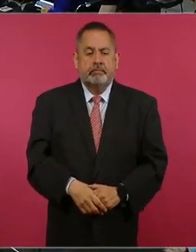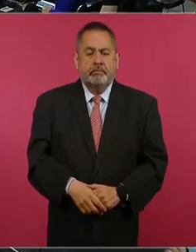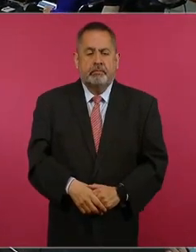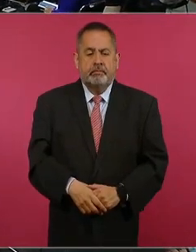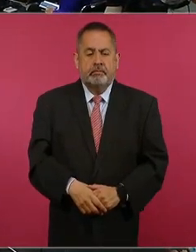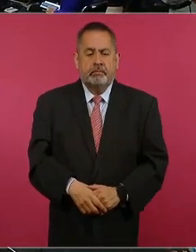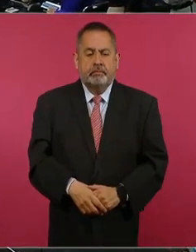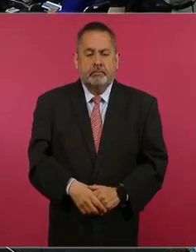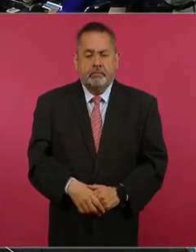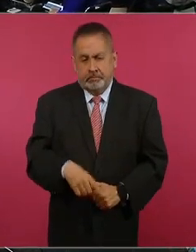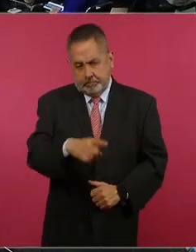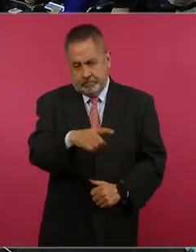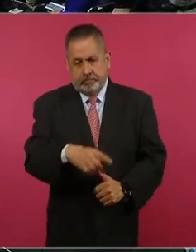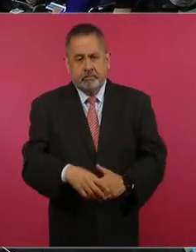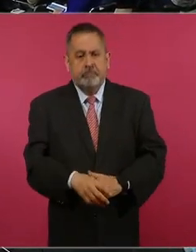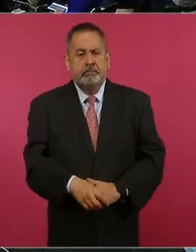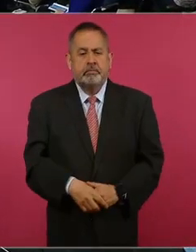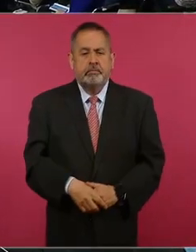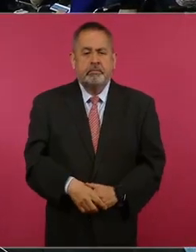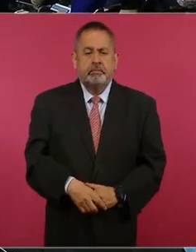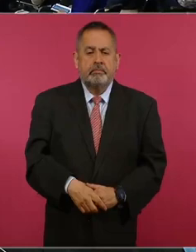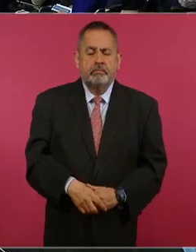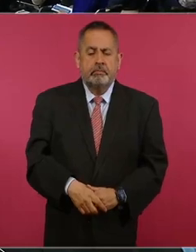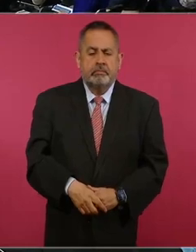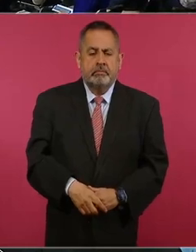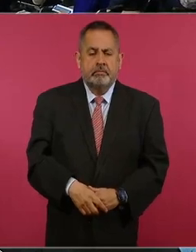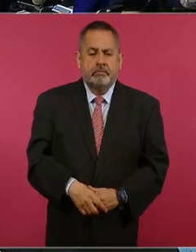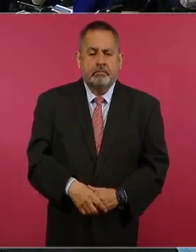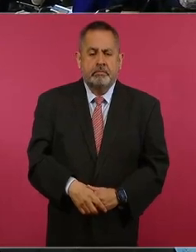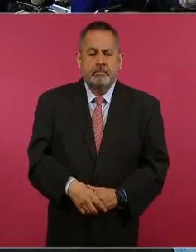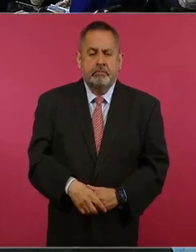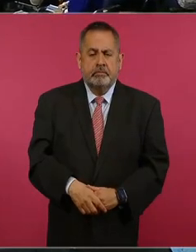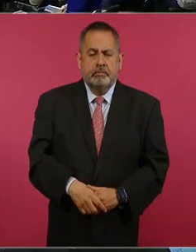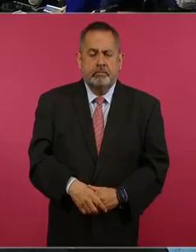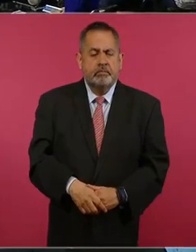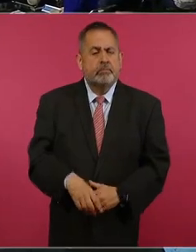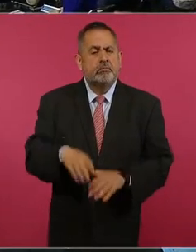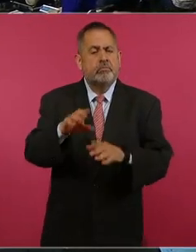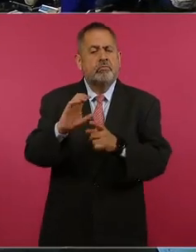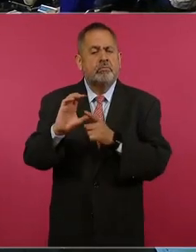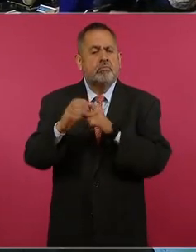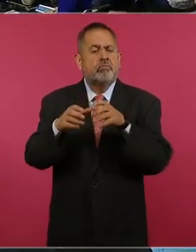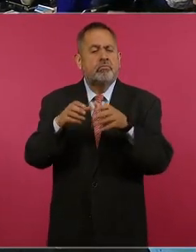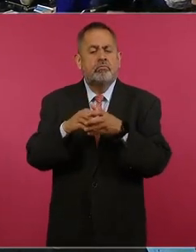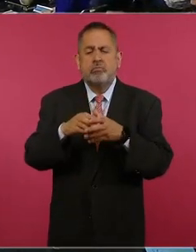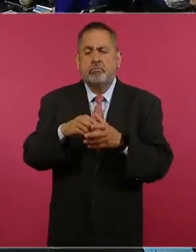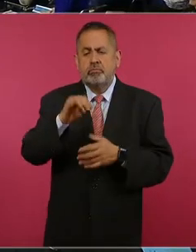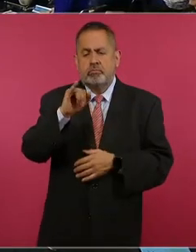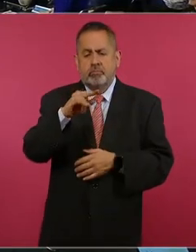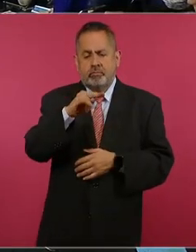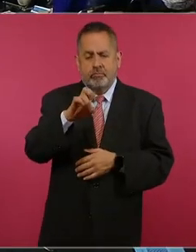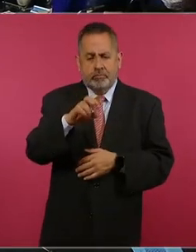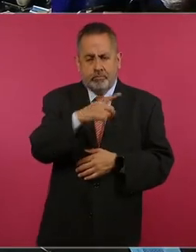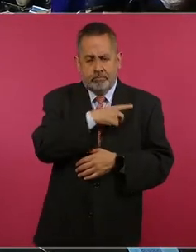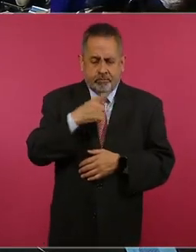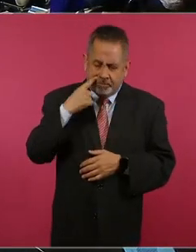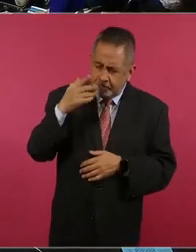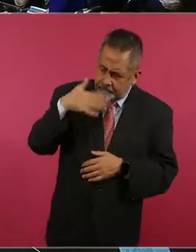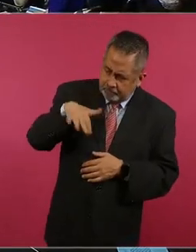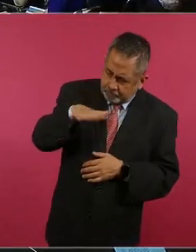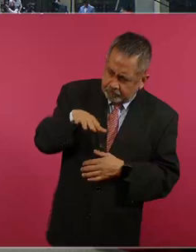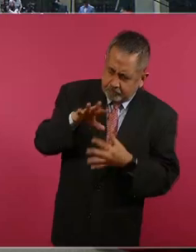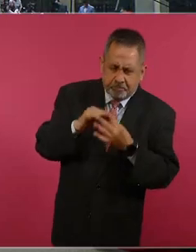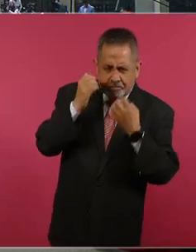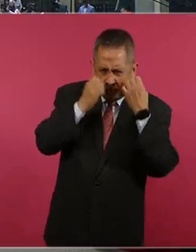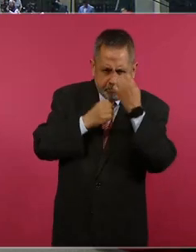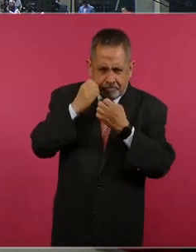No, ya vamos. Allá va. Y la Comisión de Quejas y Denuncias del INE ordenó revisar en su caso